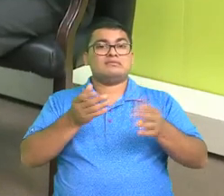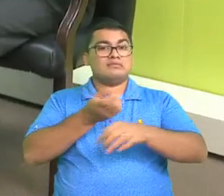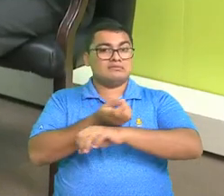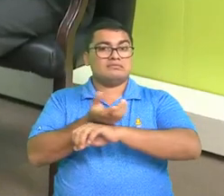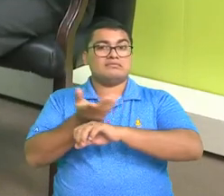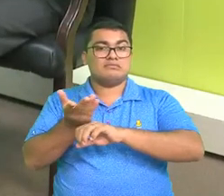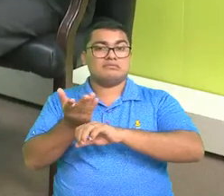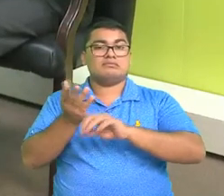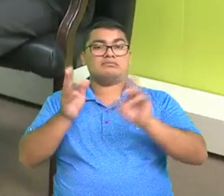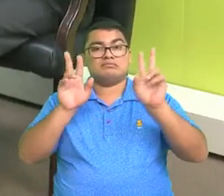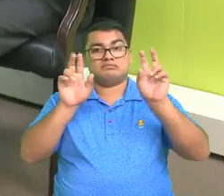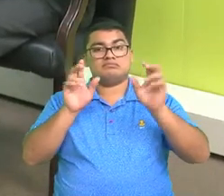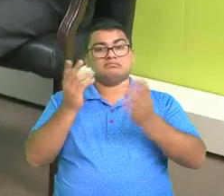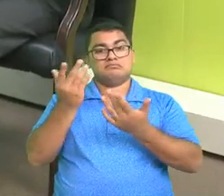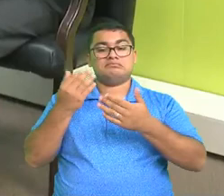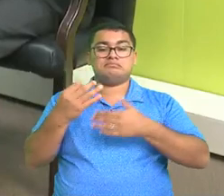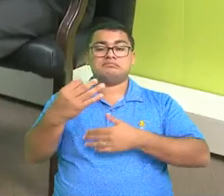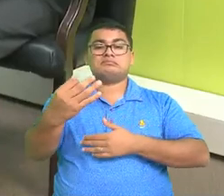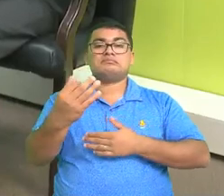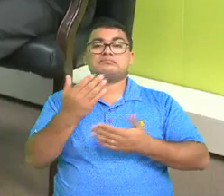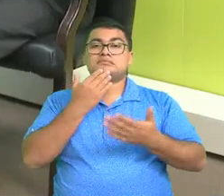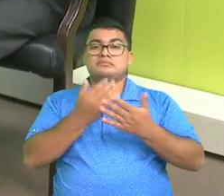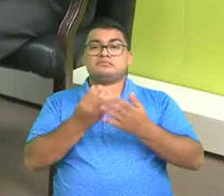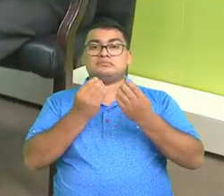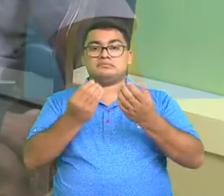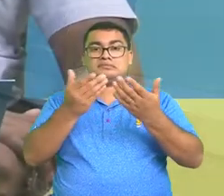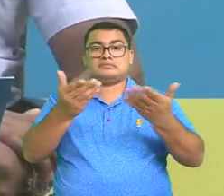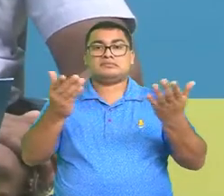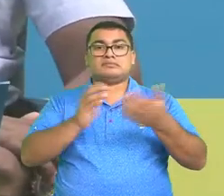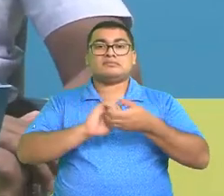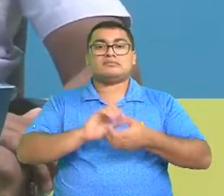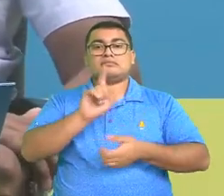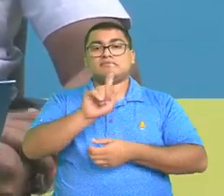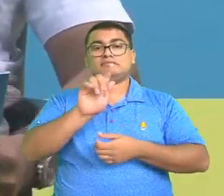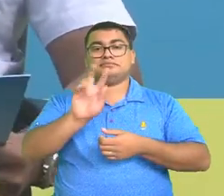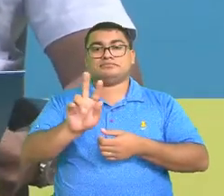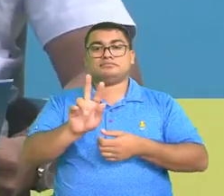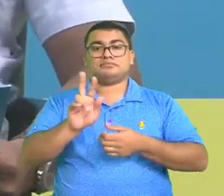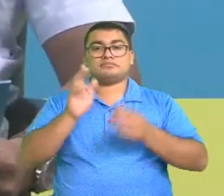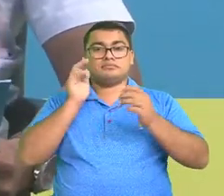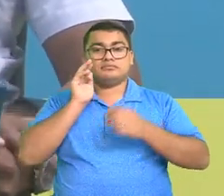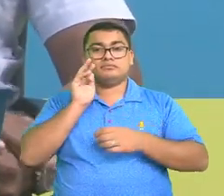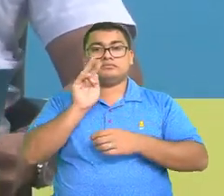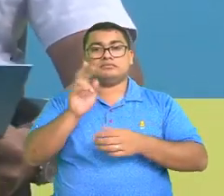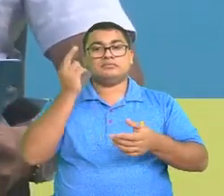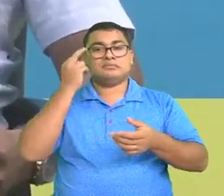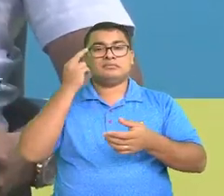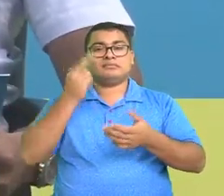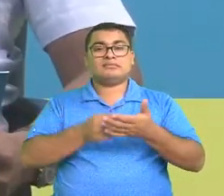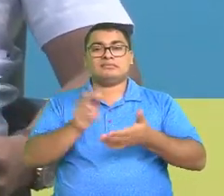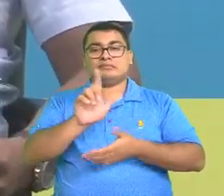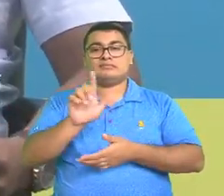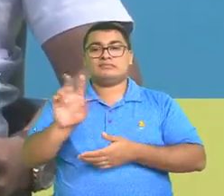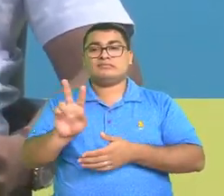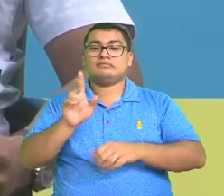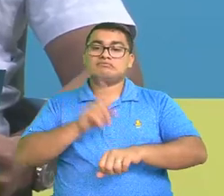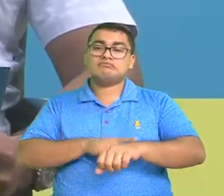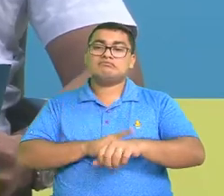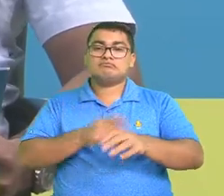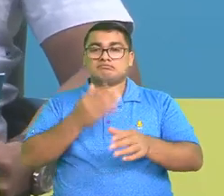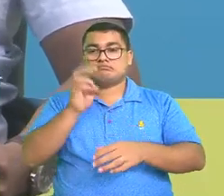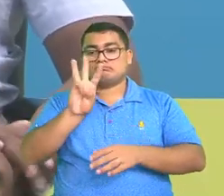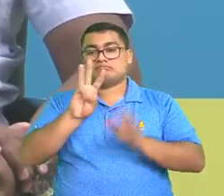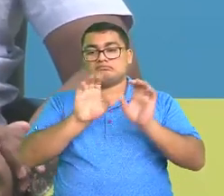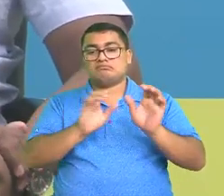recomendó abordarlo futuramente. Gracias, doctor. Gracias también a mi amigo televidente por su sintonía. Sí. Recuerde que de lunes a viernes usted tiene una cita de